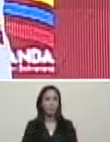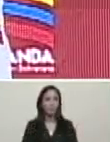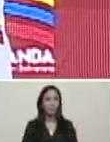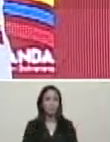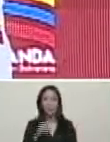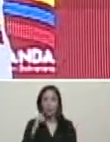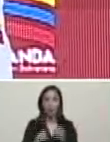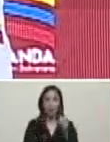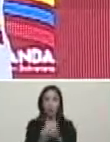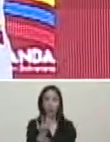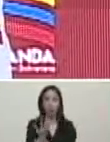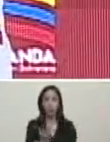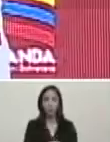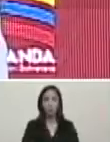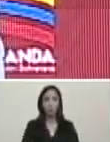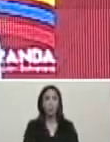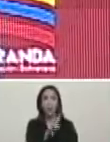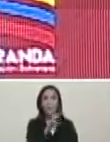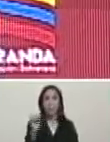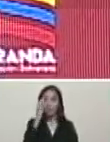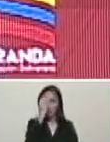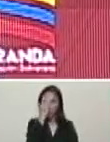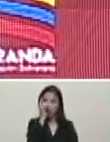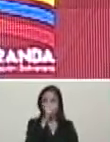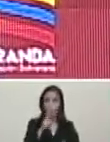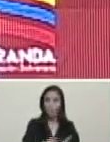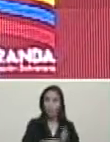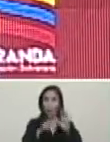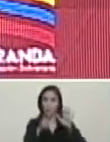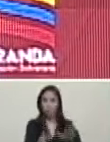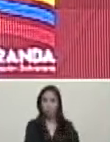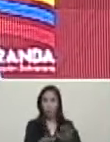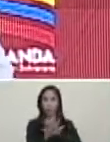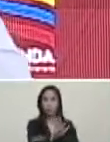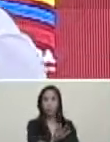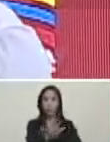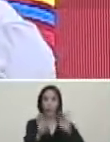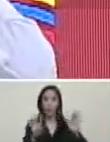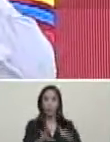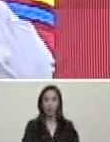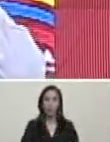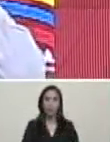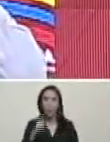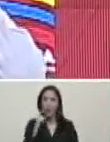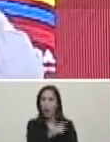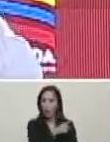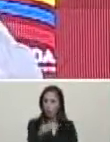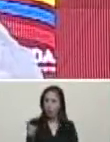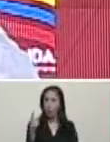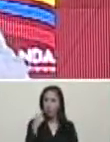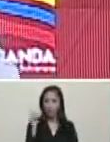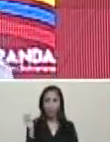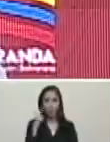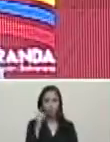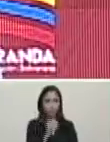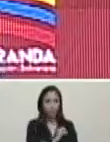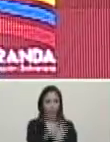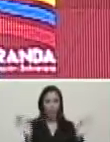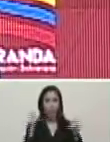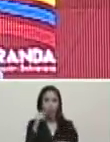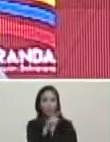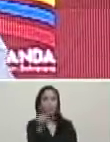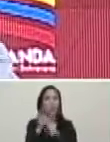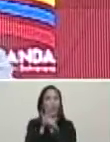nacional, 20 de febrero del 1859. Ustedes deben llamarle la atención cuando vean el